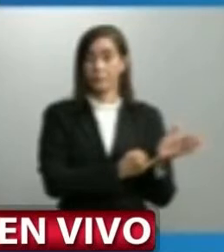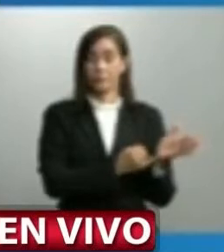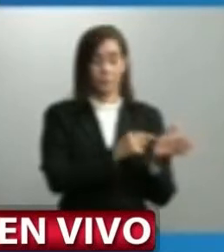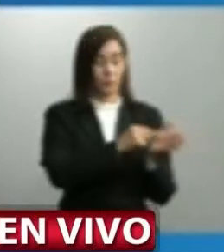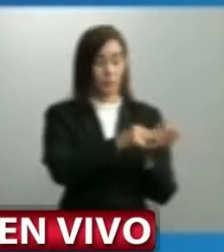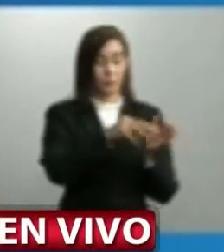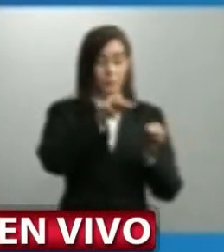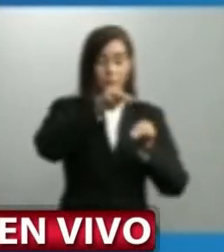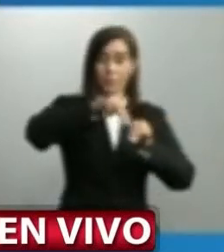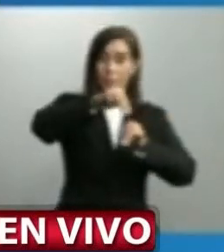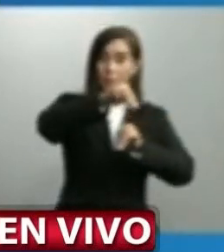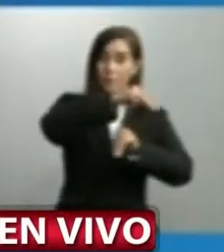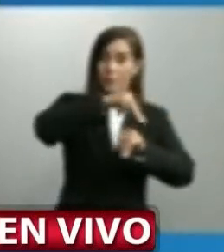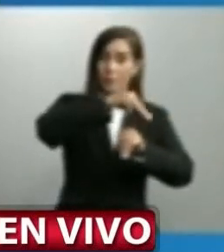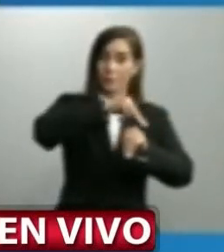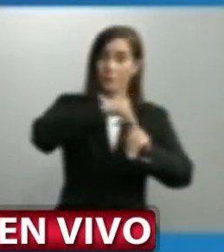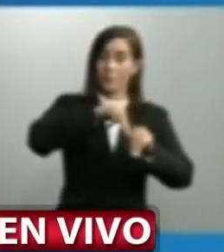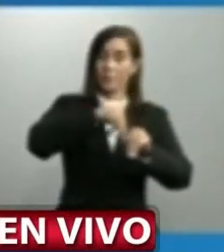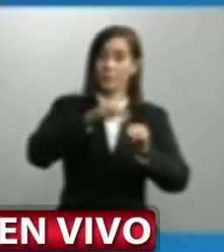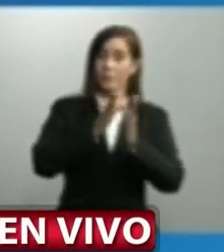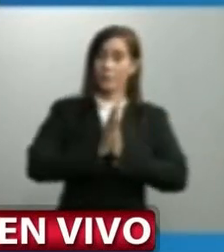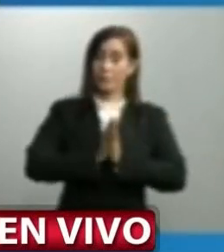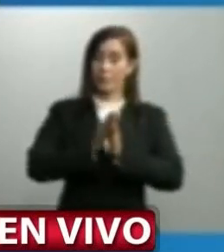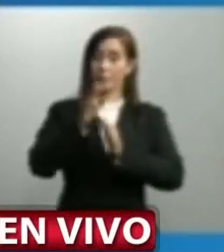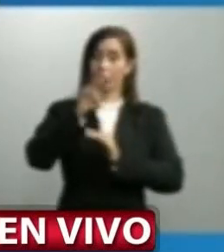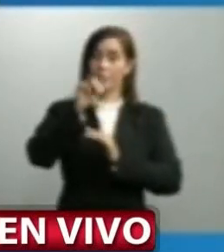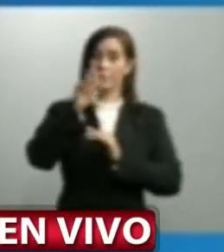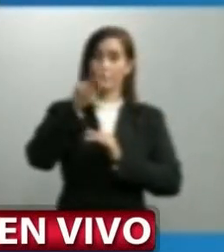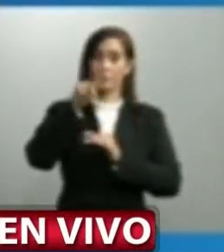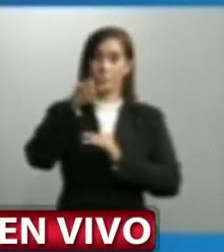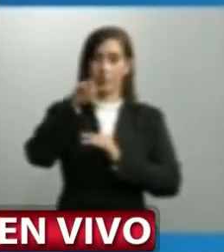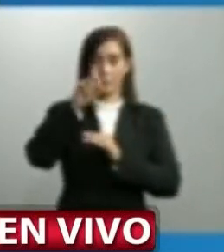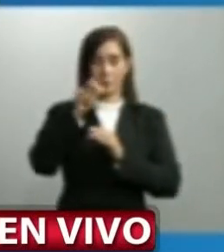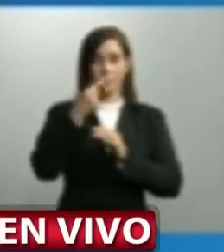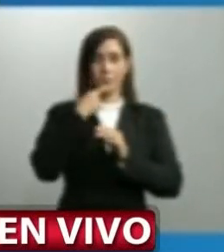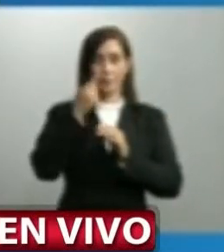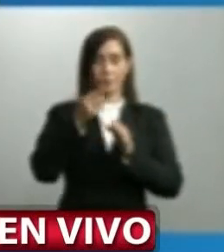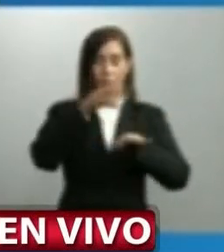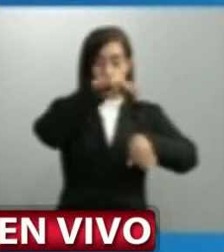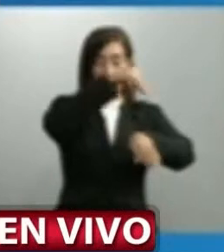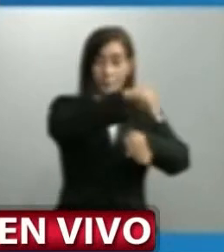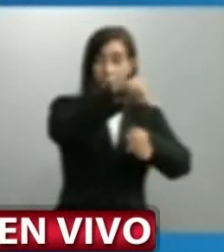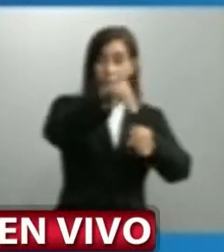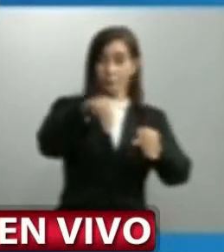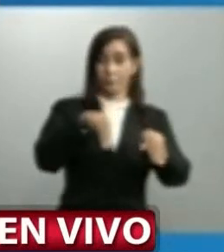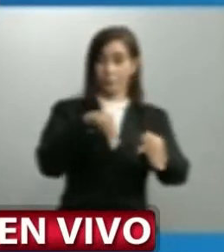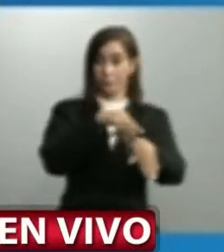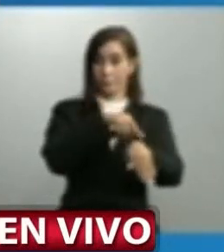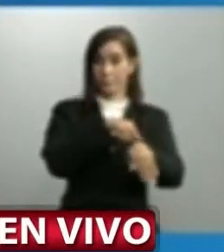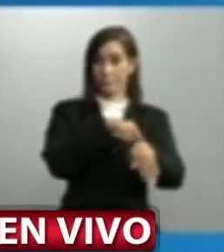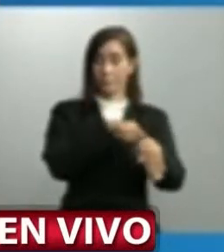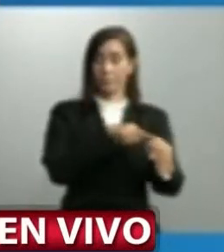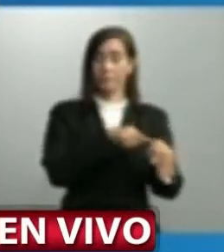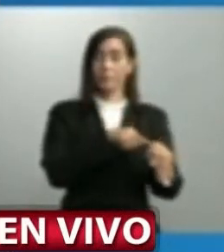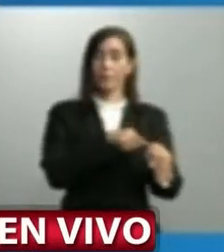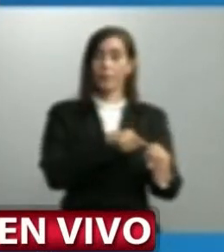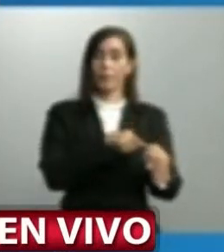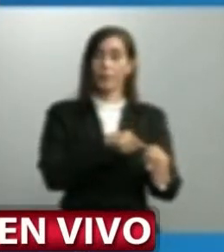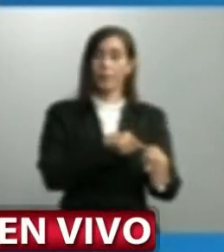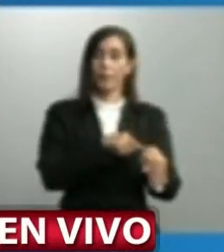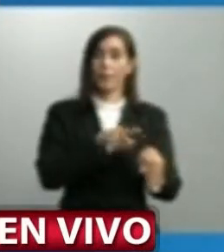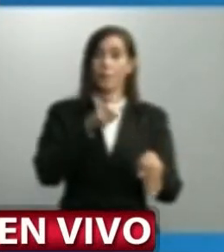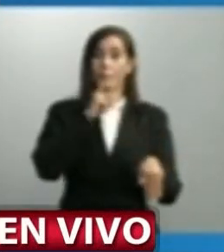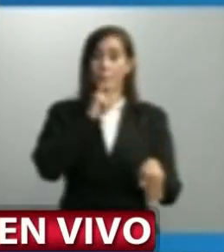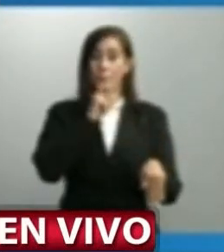por municipio que Martina pedía. Ahí tenemos una distribución que va desde